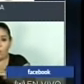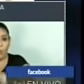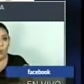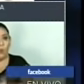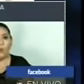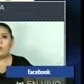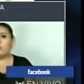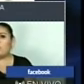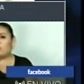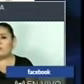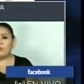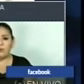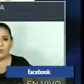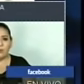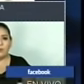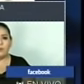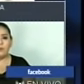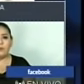de una emergencia.